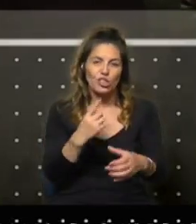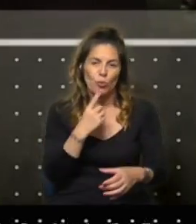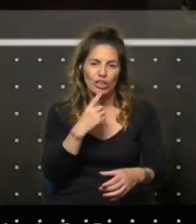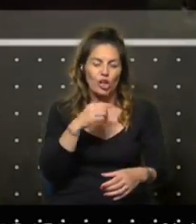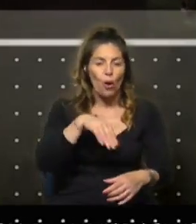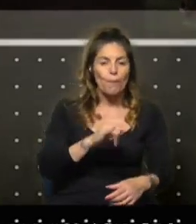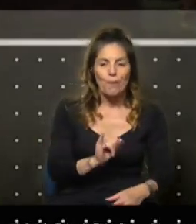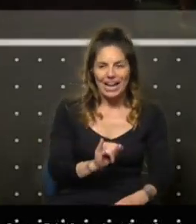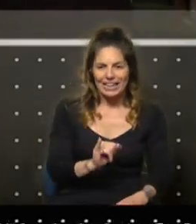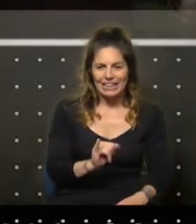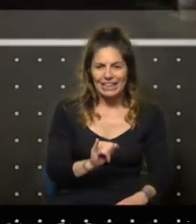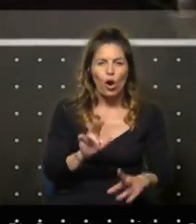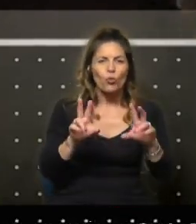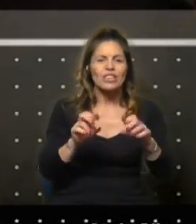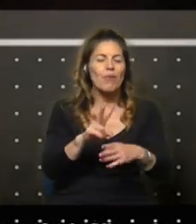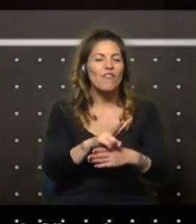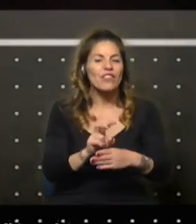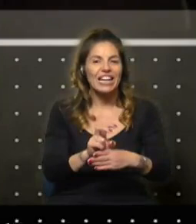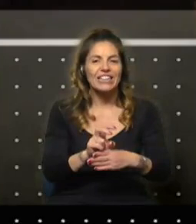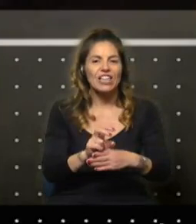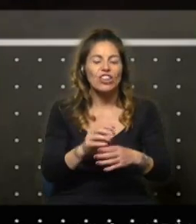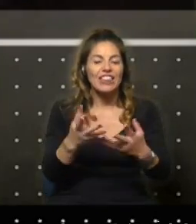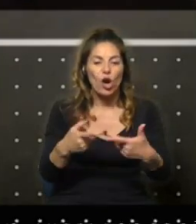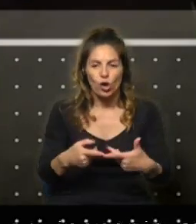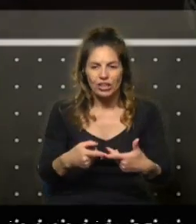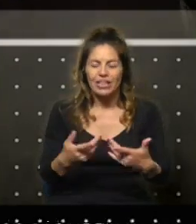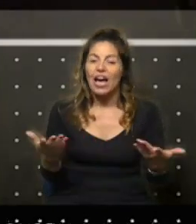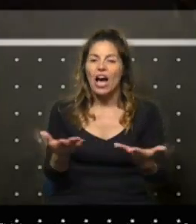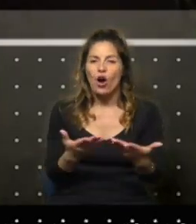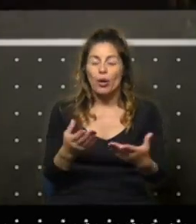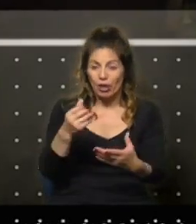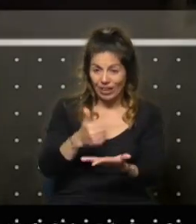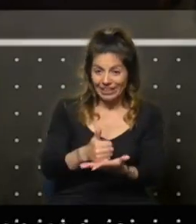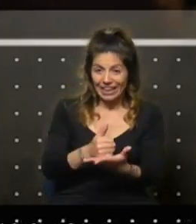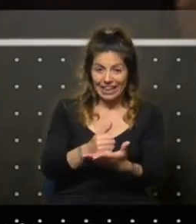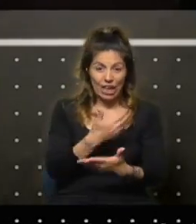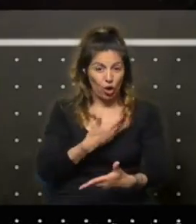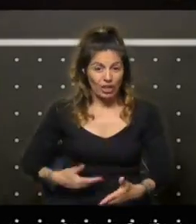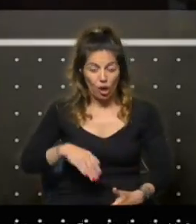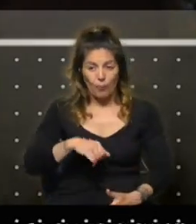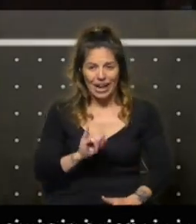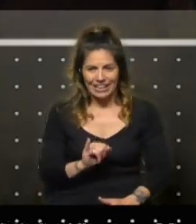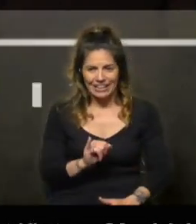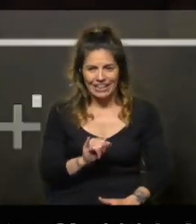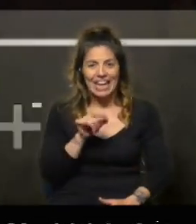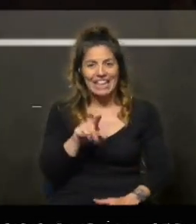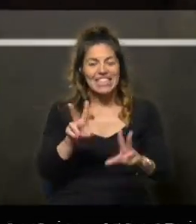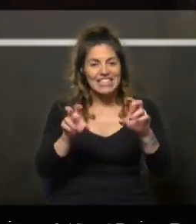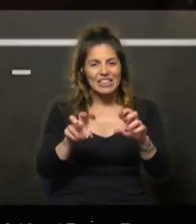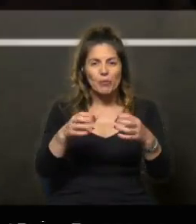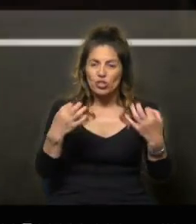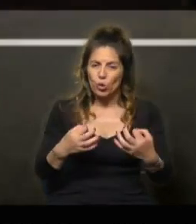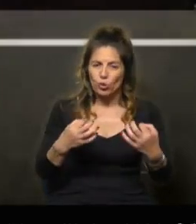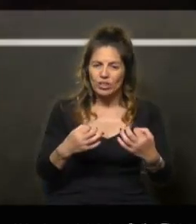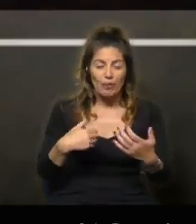macri fue de alguna manera un tema de fiscalización y de orden ahora va a estar en el gobierno macri se supone ahí no Ah eso es el tema que yo justamente